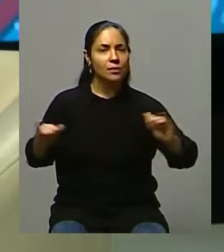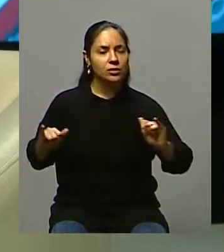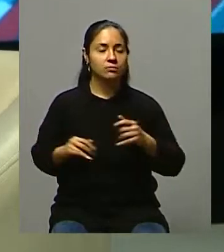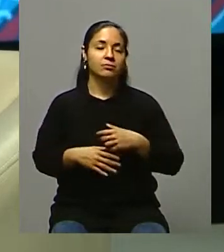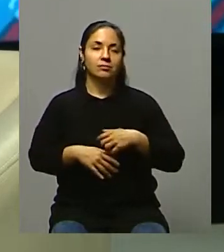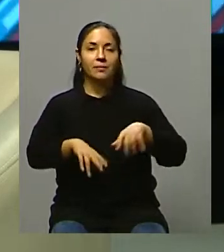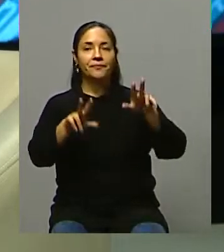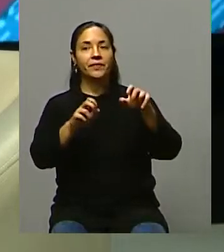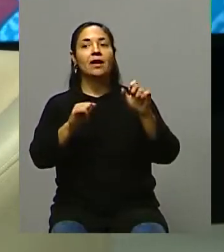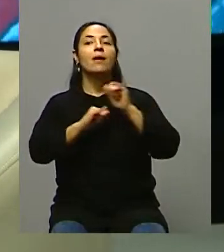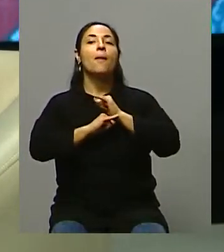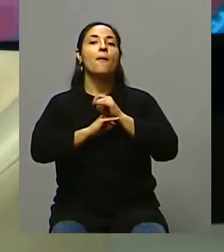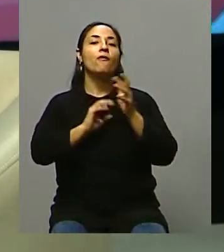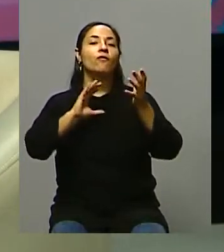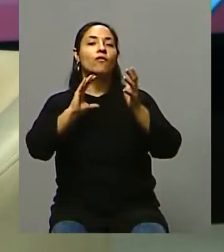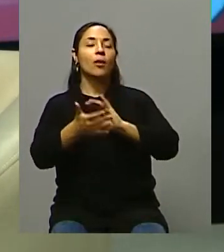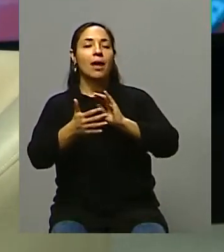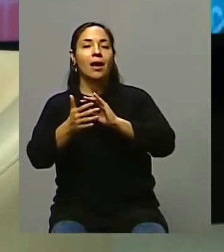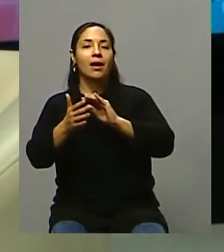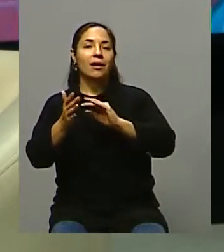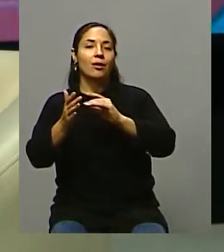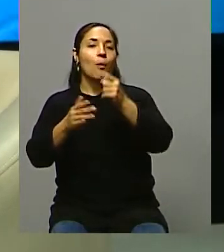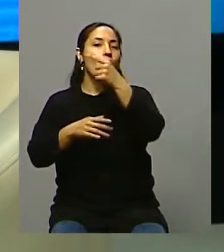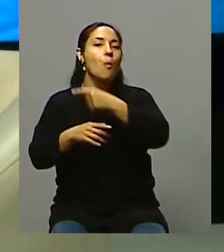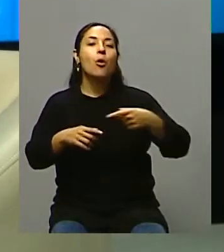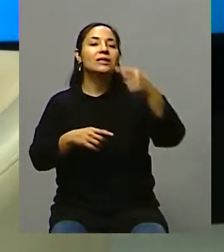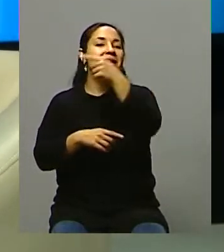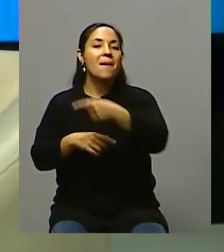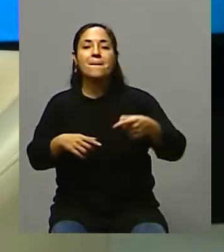modalidad de boletín informativo que es semanal o de